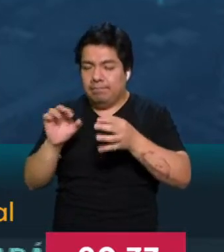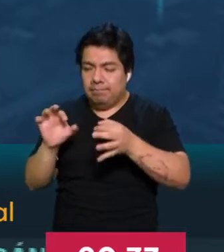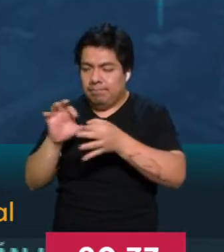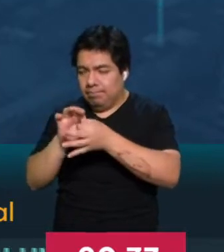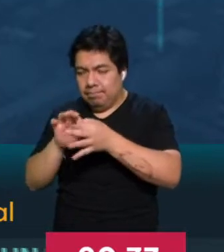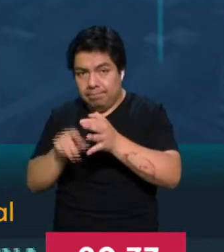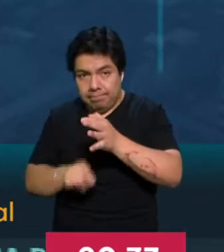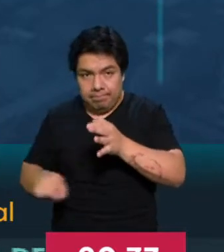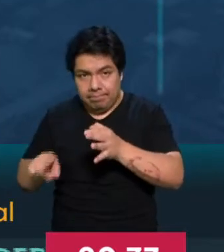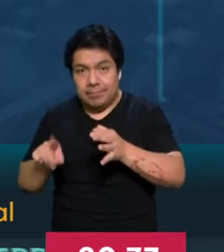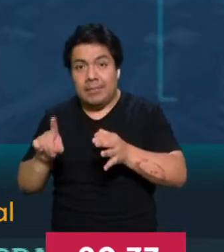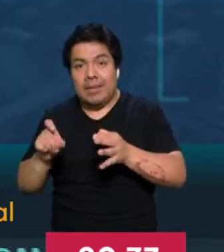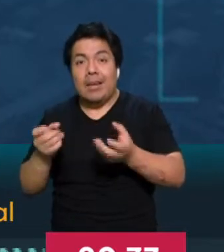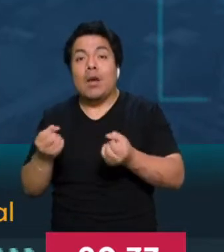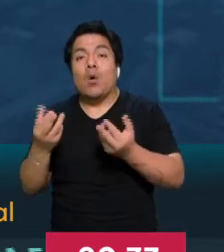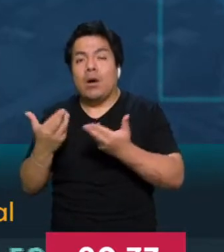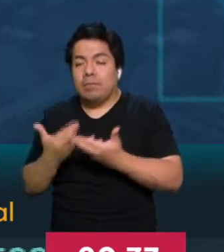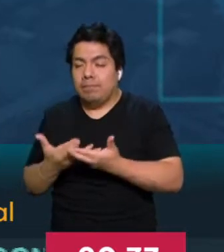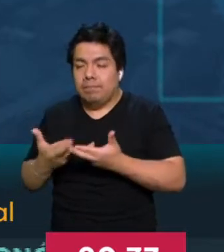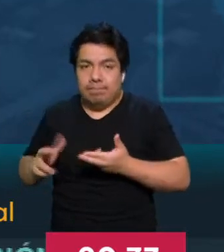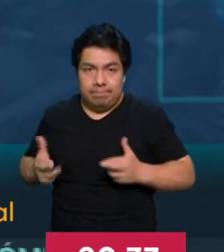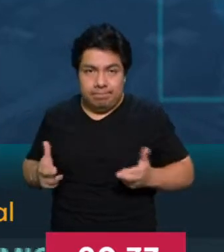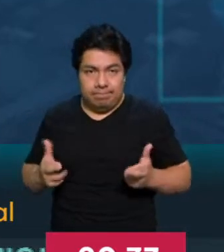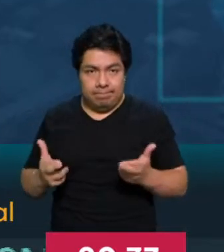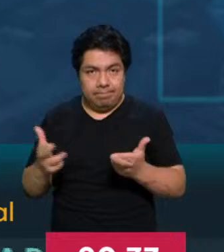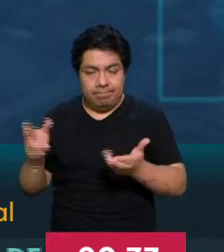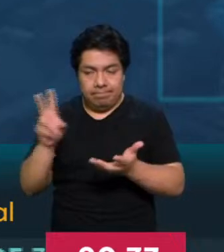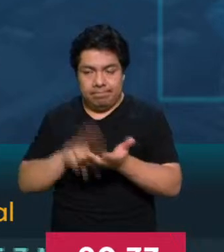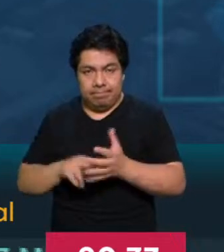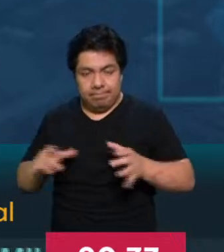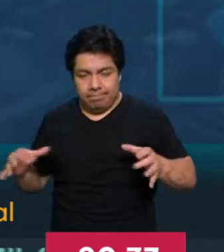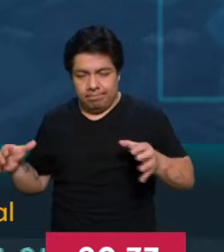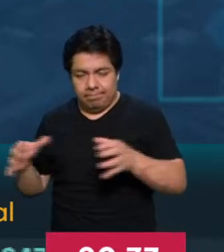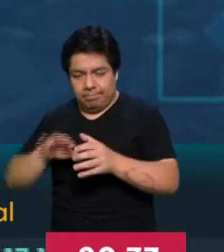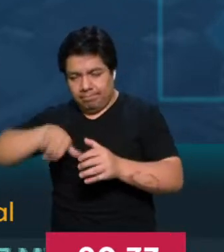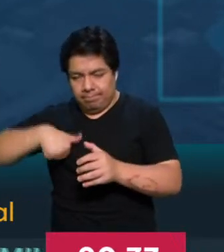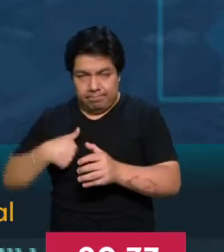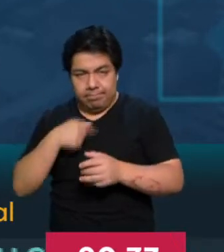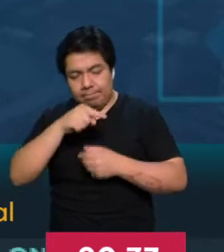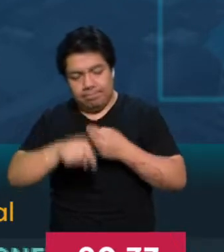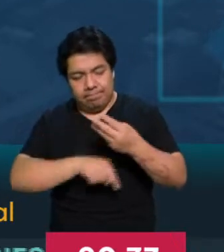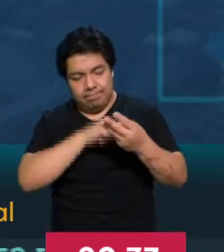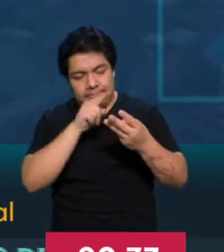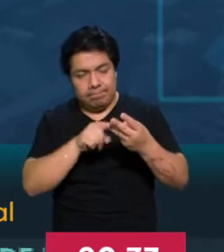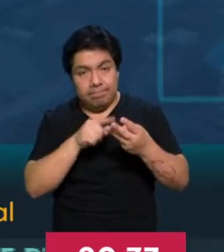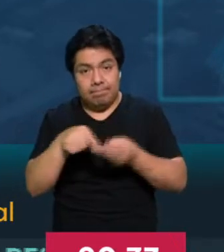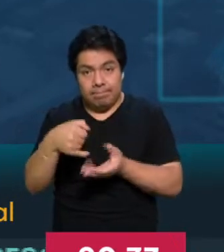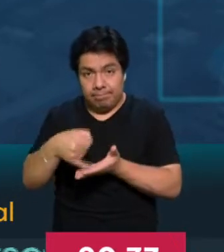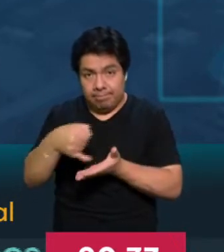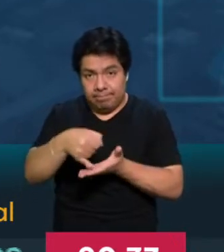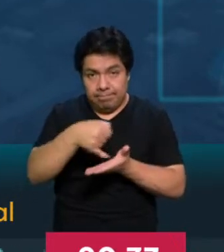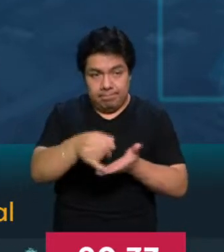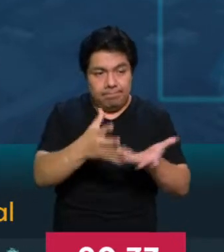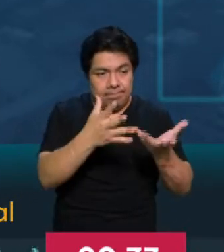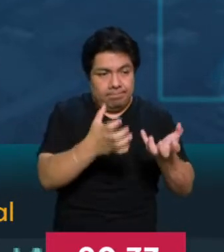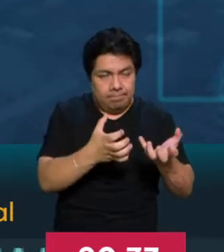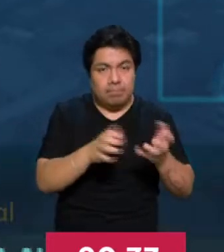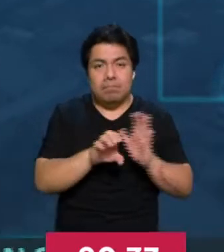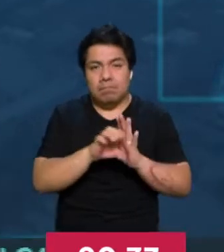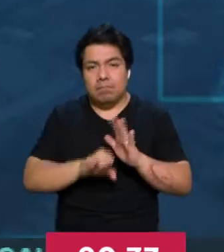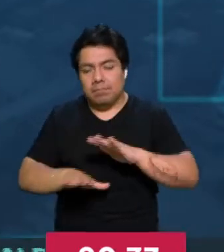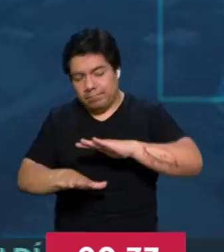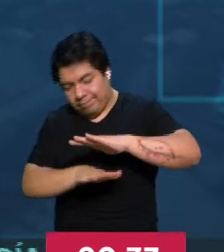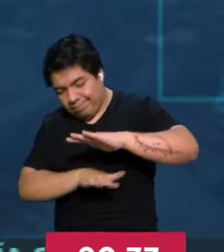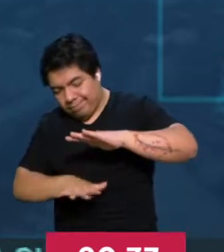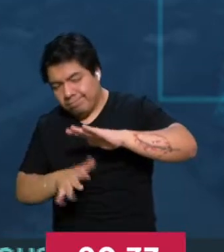en la disponibilidad de agua que hay en los ríos superficiales y en los acuíferos. También hay una sequía agrícola, que es cuando realmente la humedad del suelo